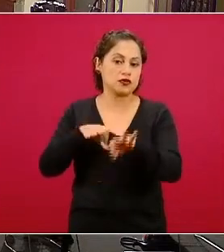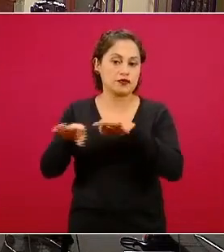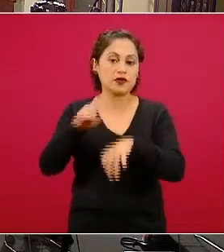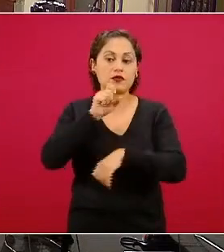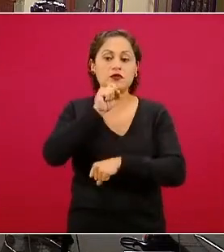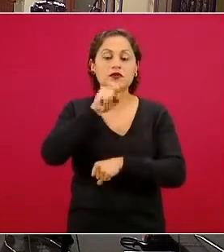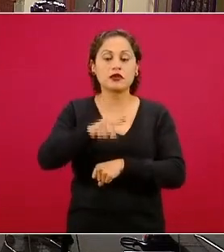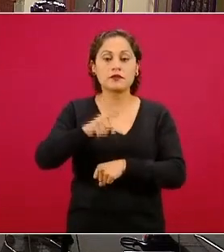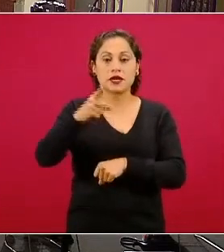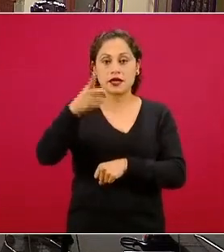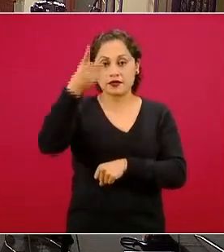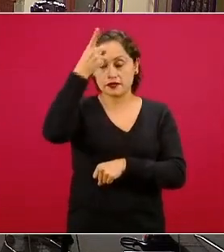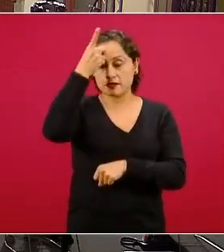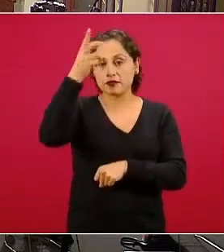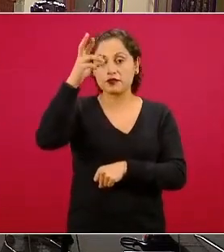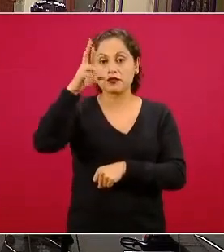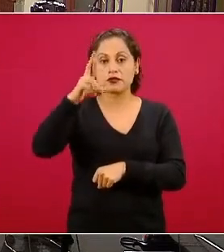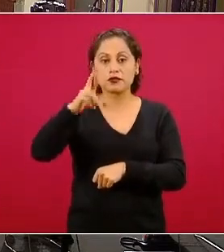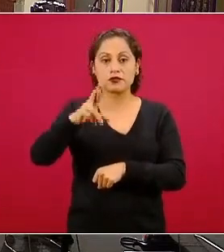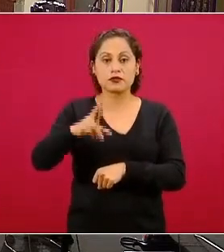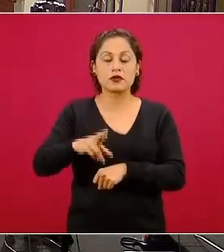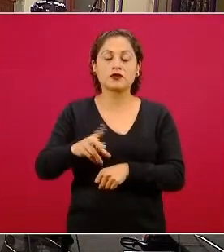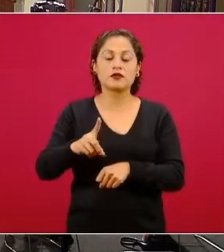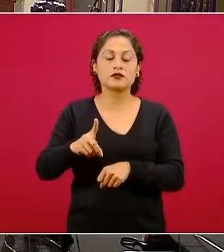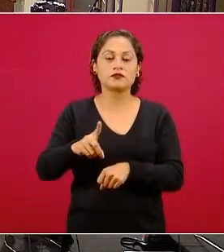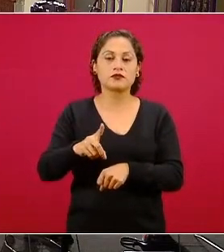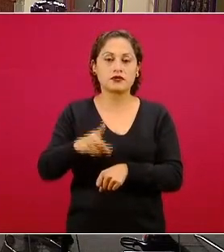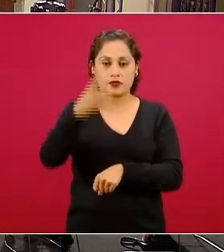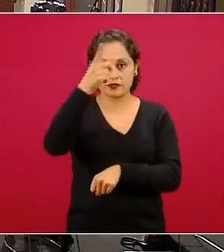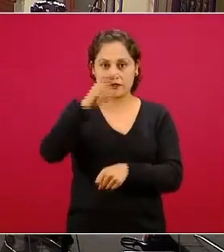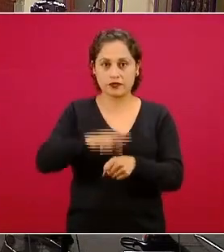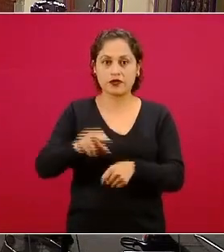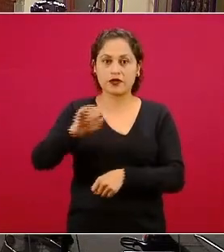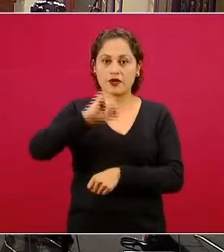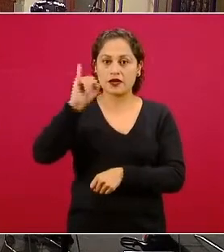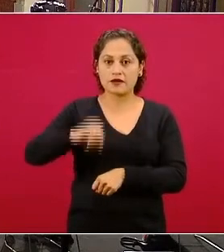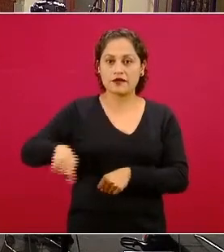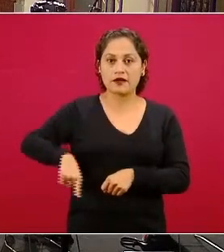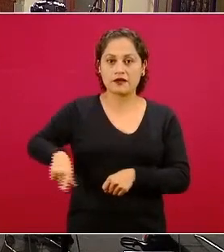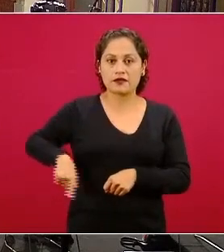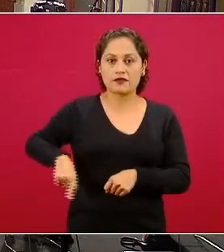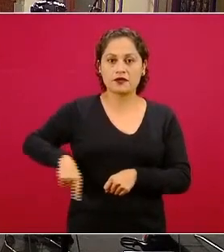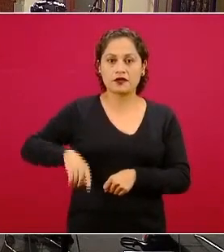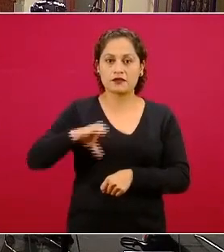Sheinbaum, quien es la jefa de gobierno de la Ciudad de México. ¿Cómo?